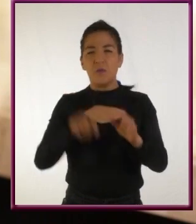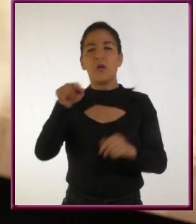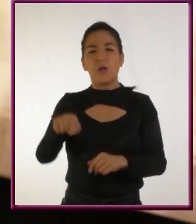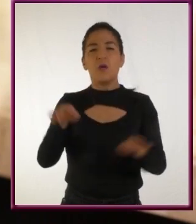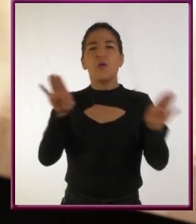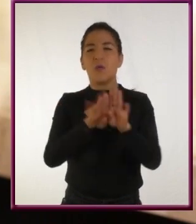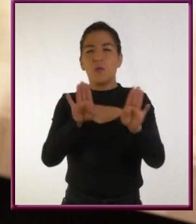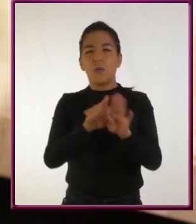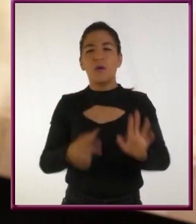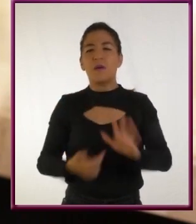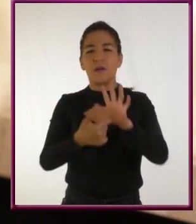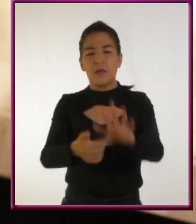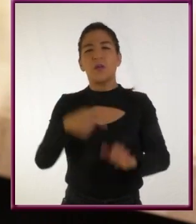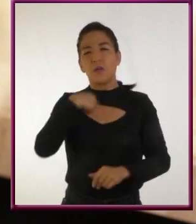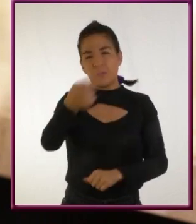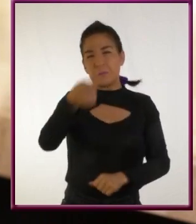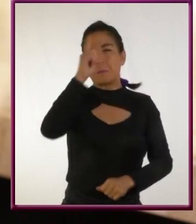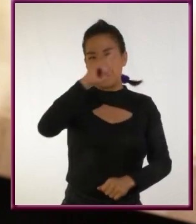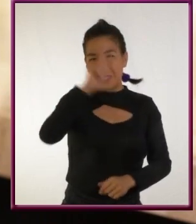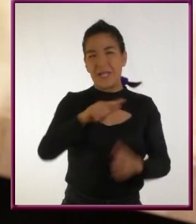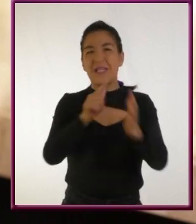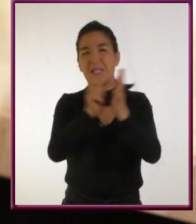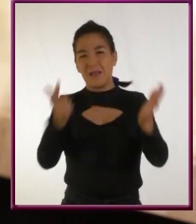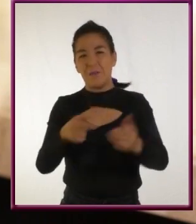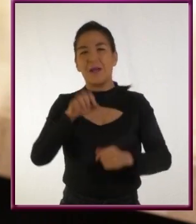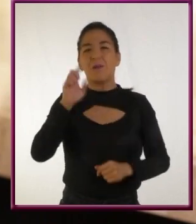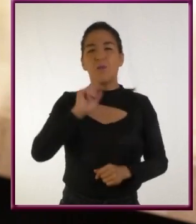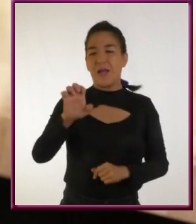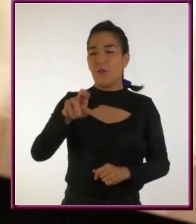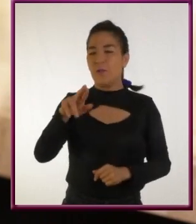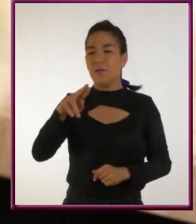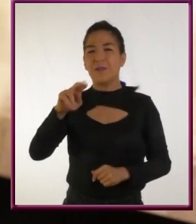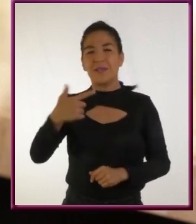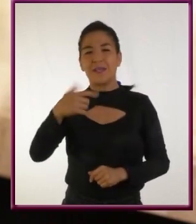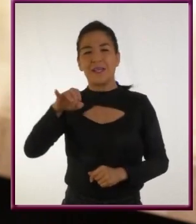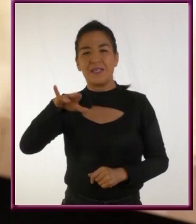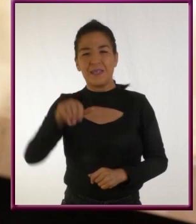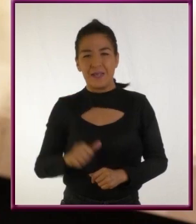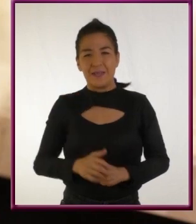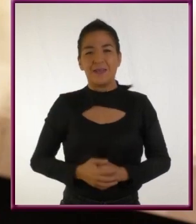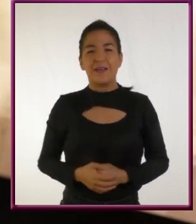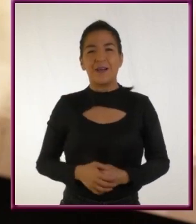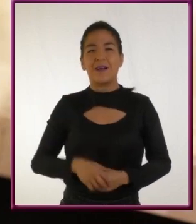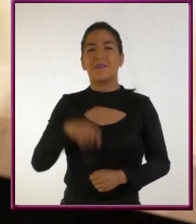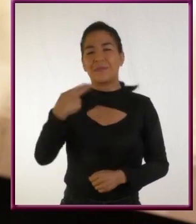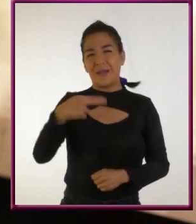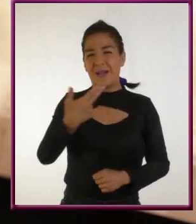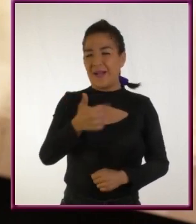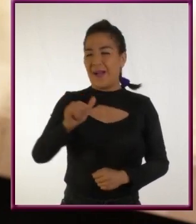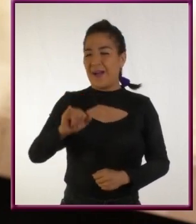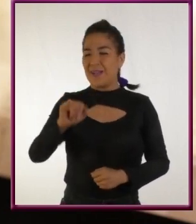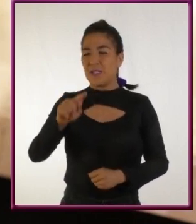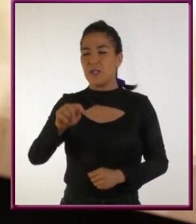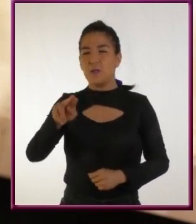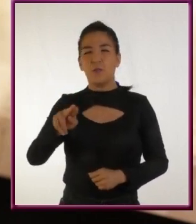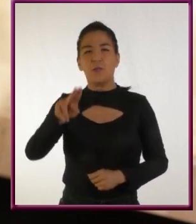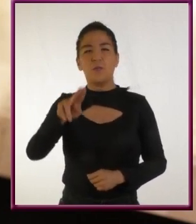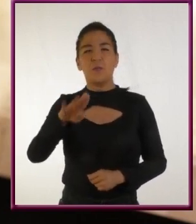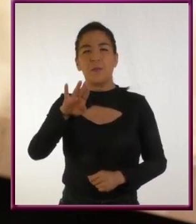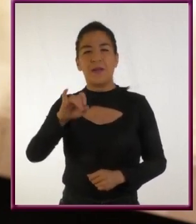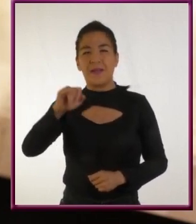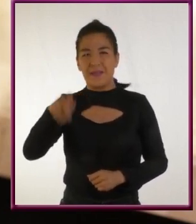Hay ejemplos de estos patrones. Recomiendo un libro muy bonito de Eugenia Chen que se llama How to Bake Pie, está muy